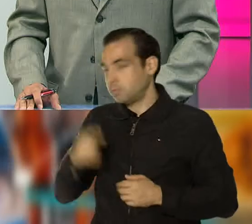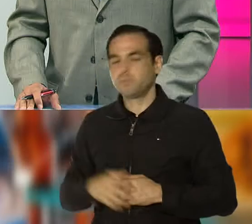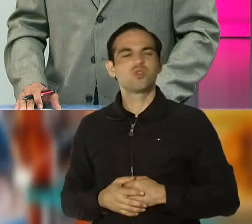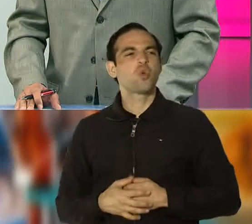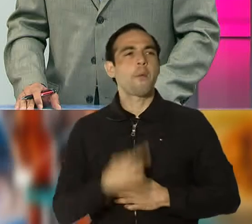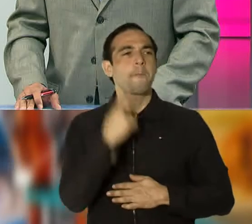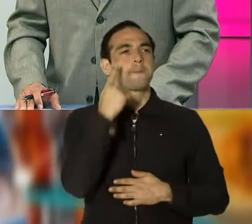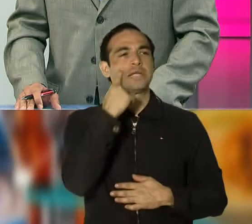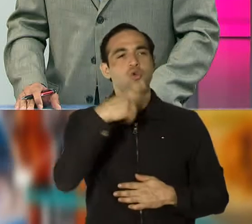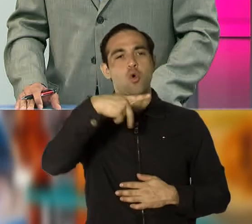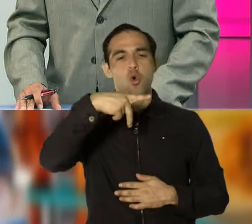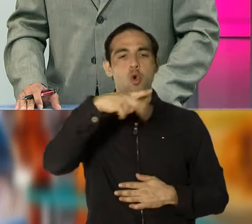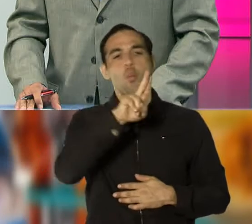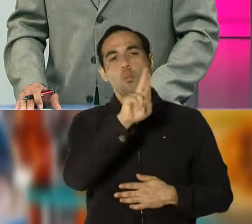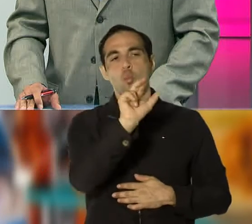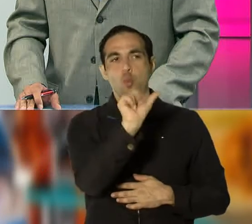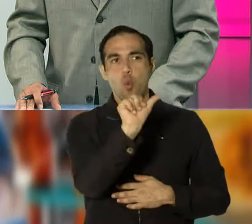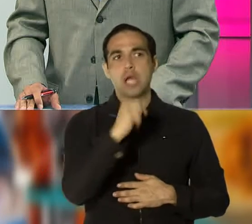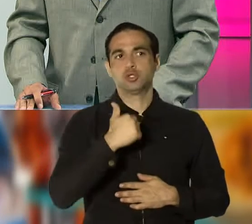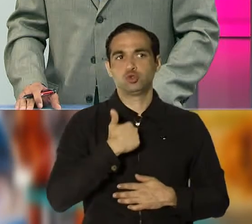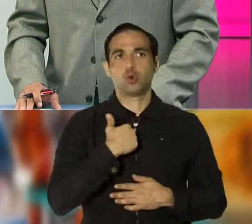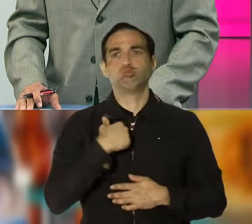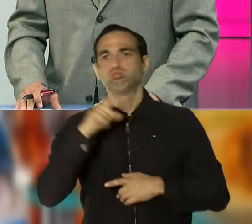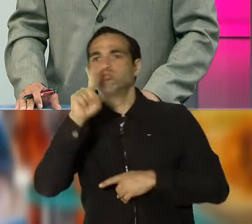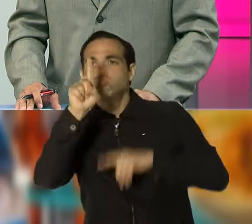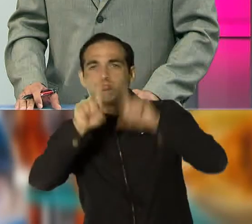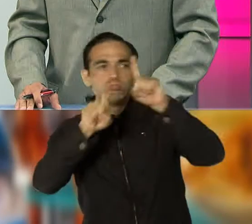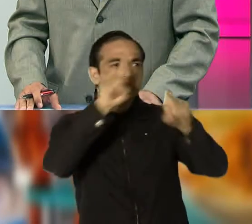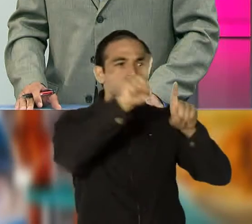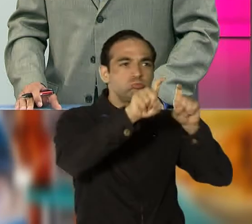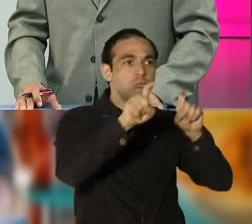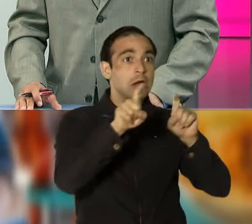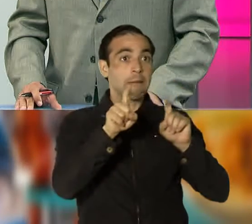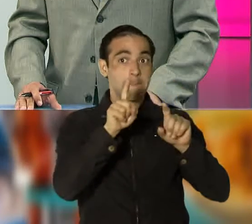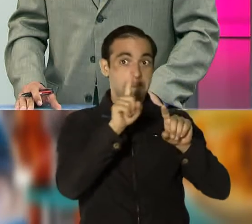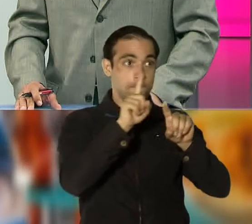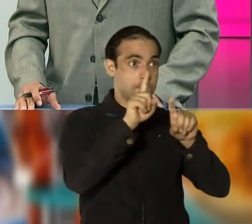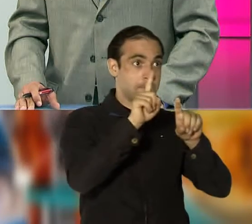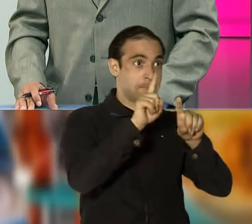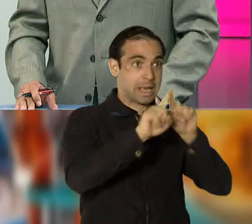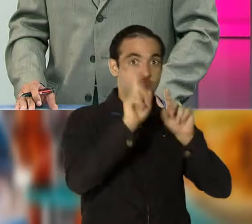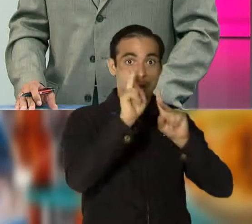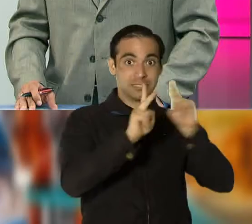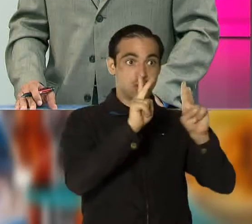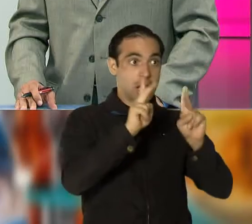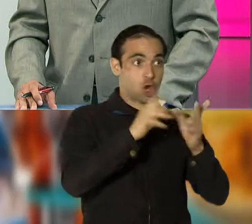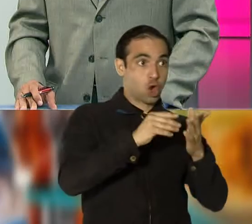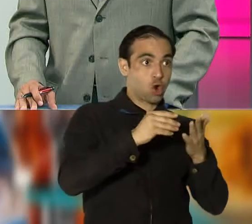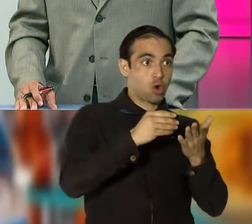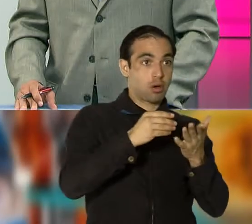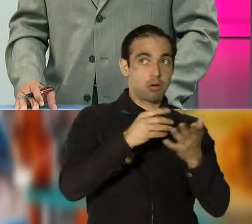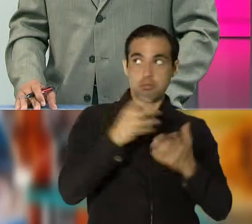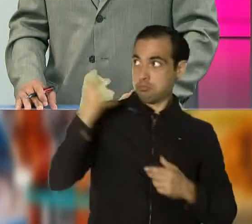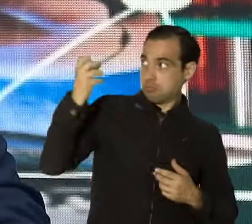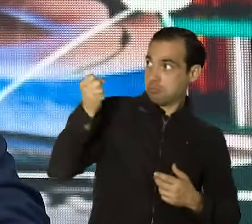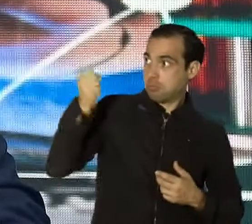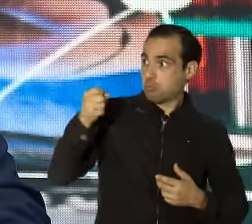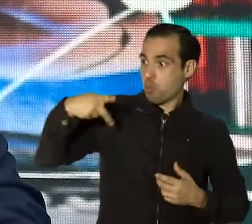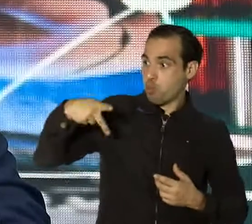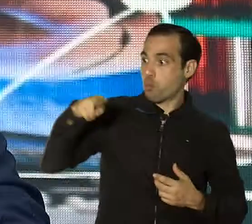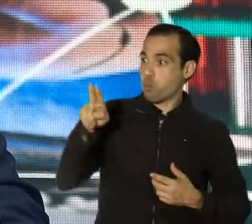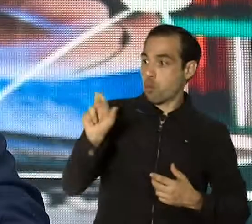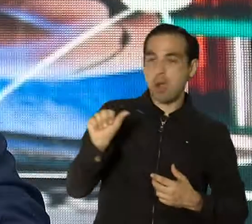yo personalmente, y he preguntado, no, los que tuvieron la ayuda del PUA no compraron propiedades, quizás compraron otros